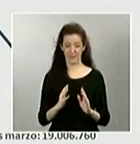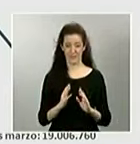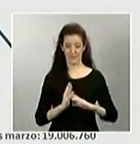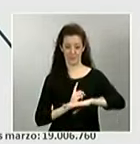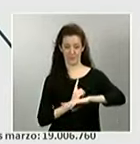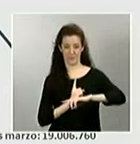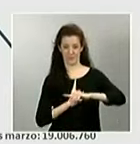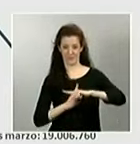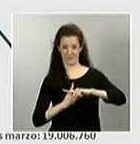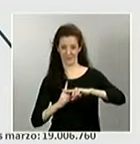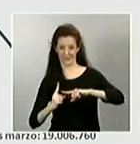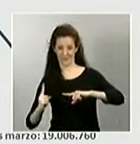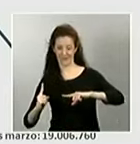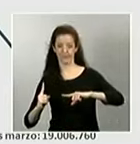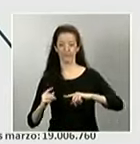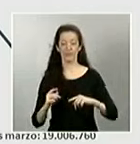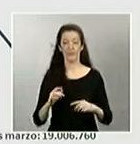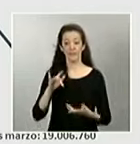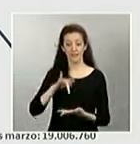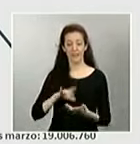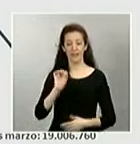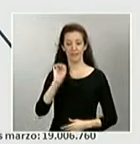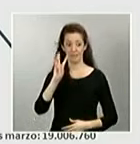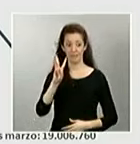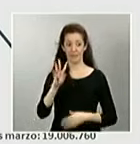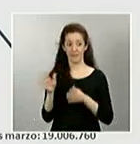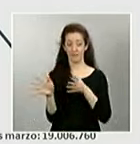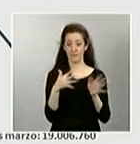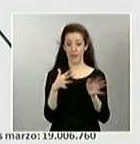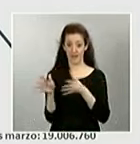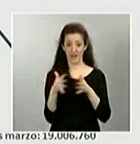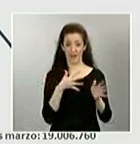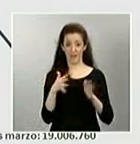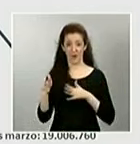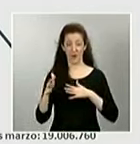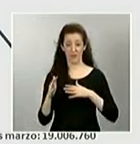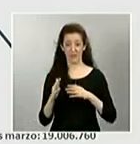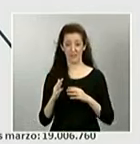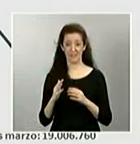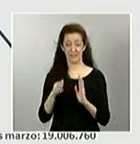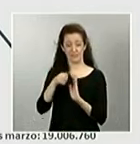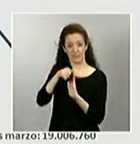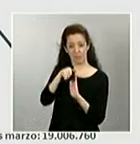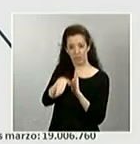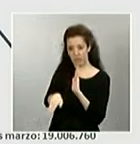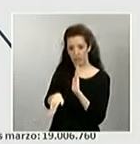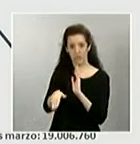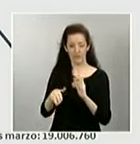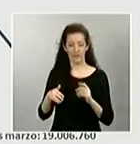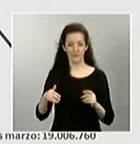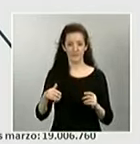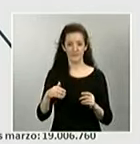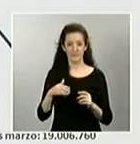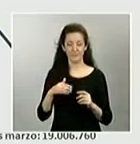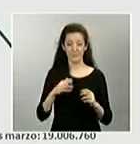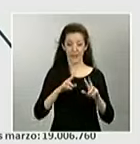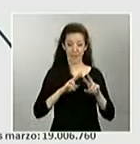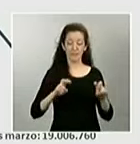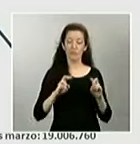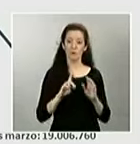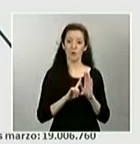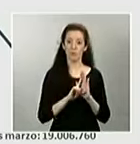hacia el 13 de marzo se produce una caída enorme en busca del empleo que estaba creciendo a un ritmo razonable hasta